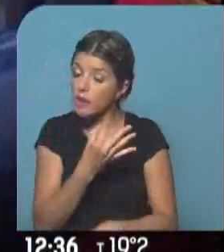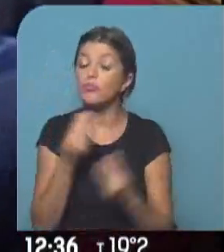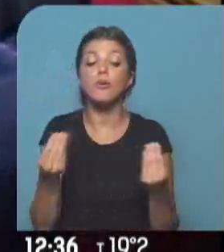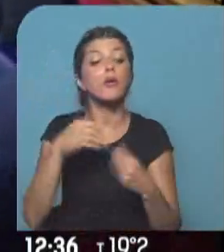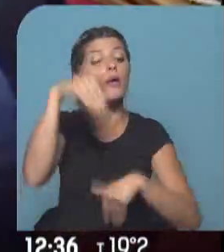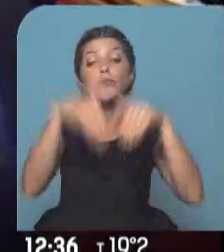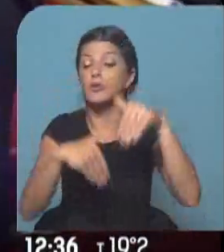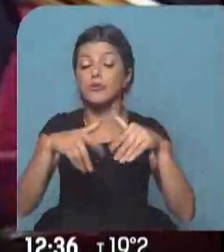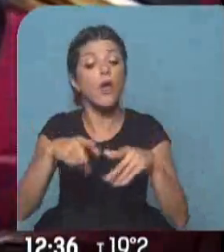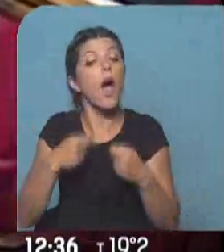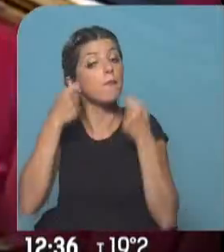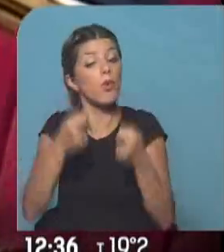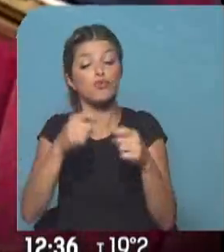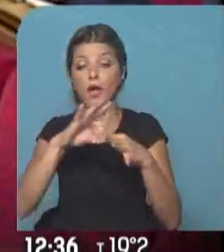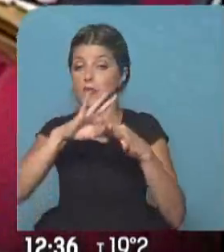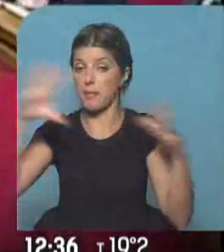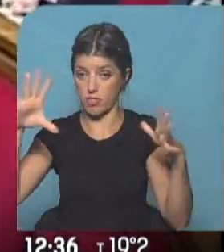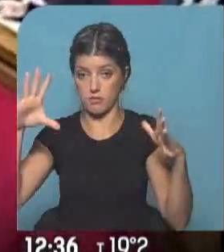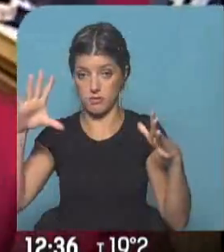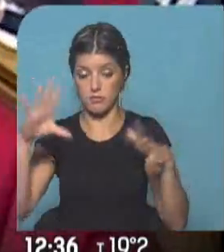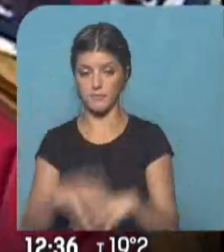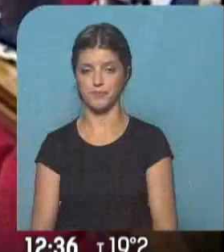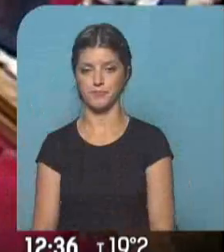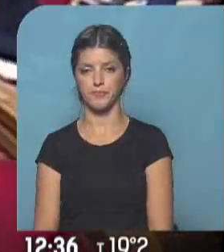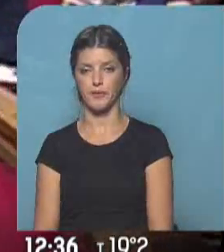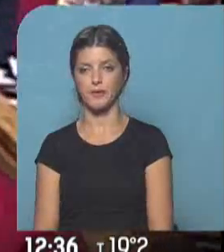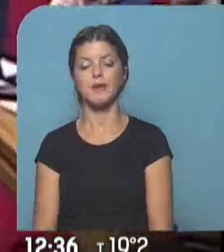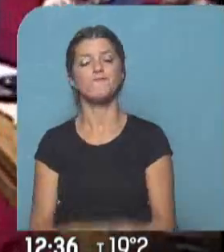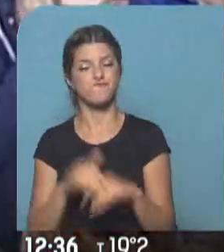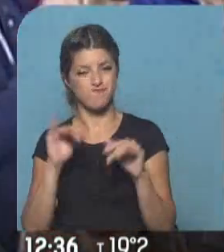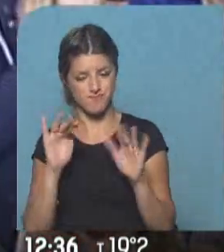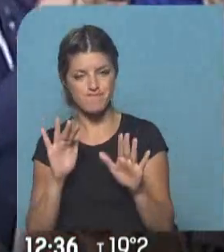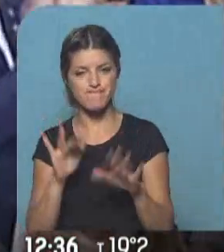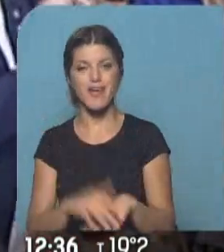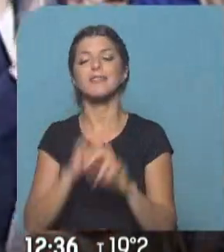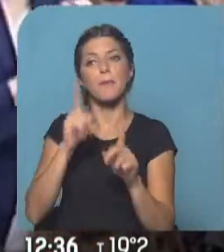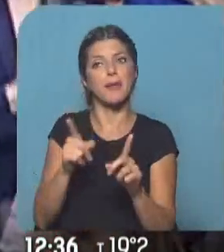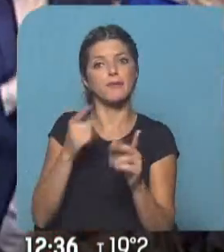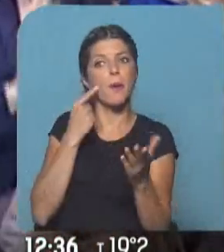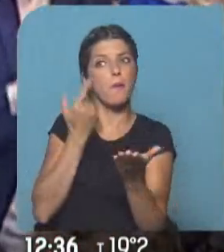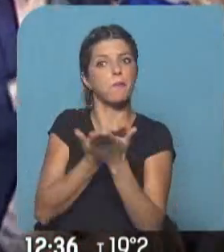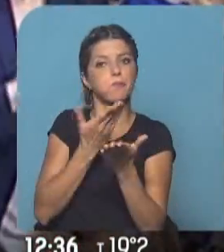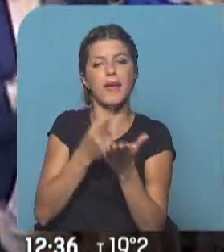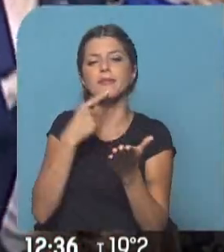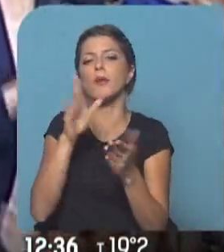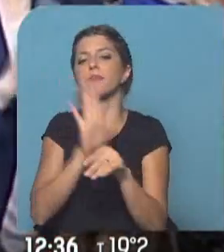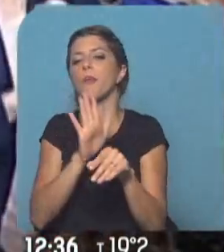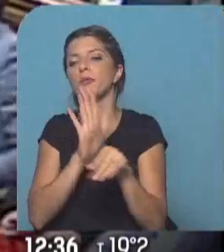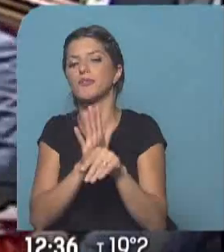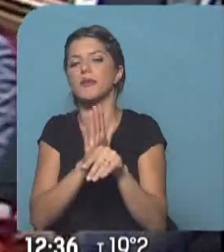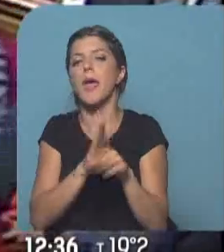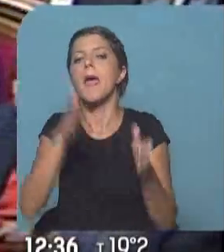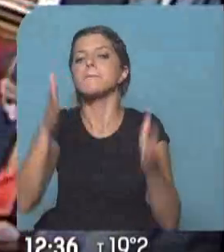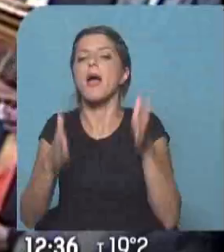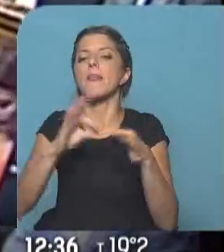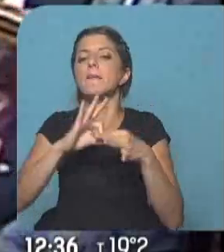urnas avalaron la independencia de Cataluña. Sin embargo, se limitó a presentar lo que calificó como el mandato democrático